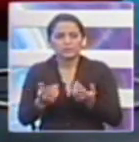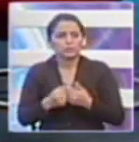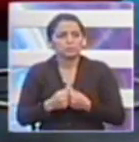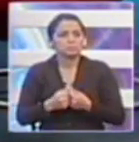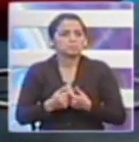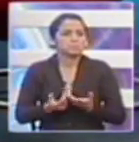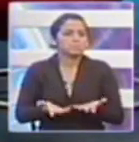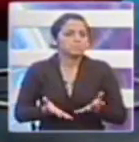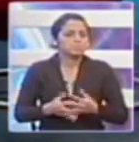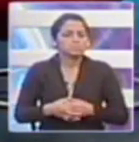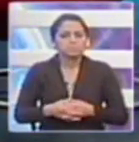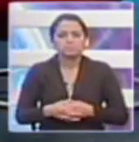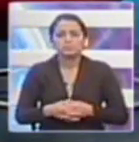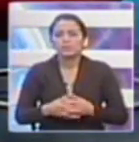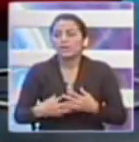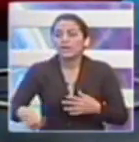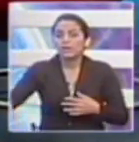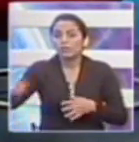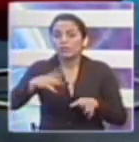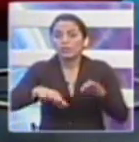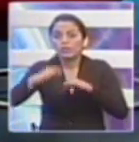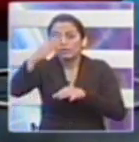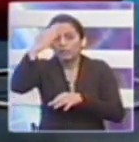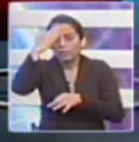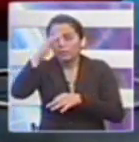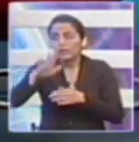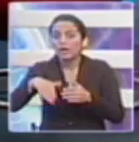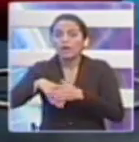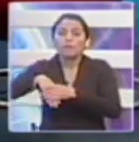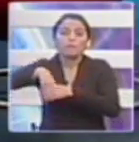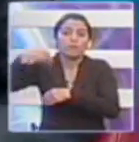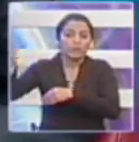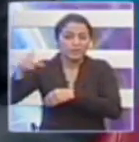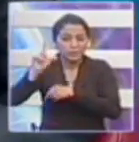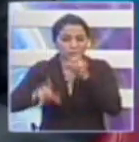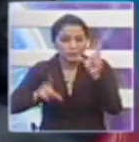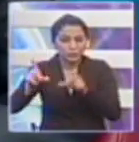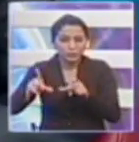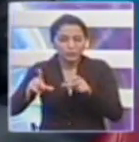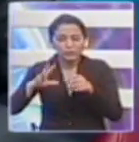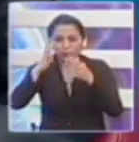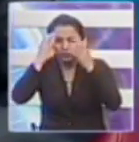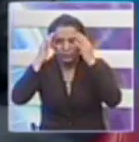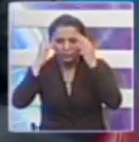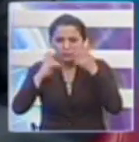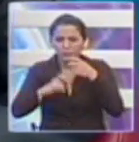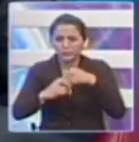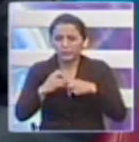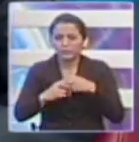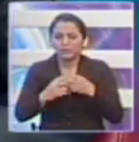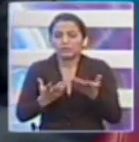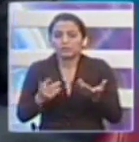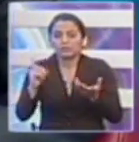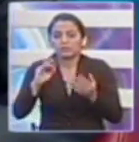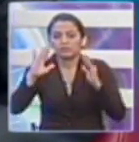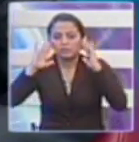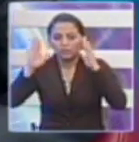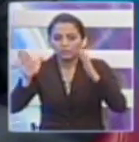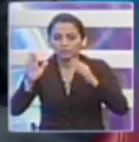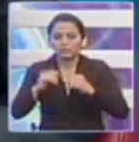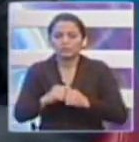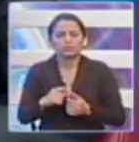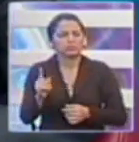la problemática de los quienes estamos fuera del país. Crear un Ministerio del Migrante es crear más burocracia. Yo considero que mejor debería ser una oficina